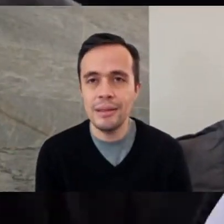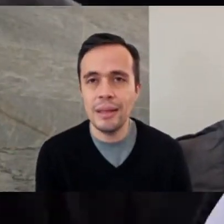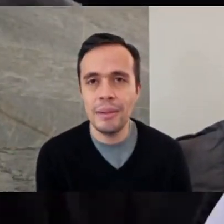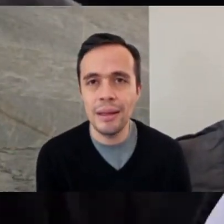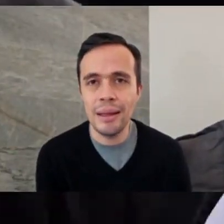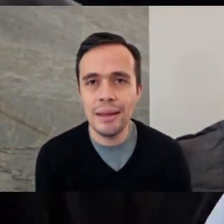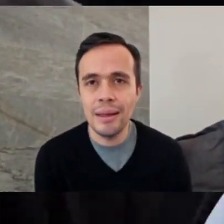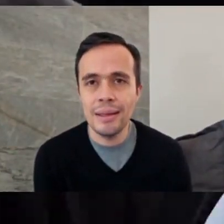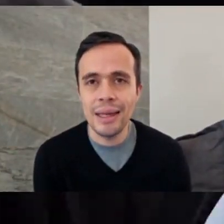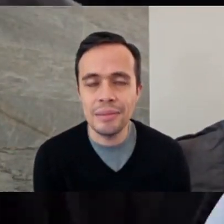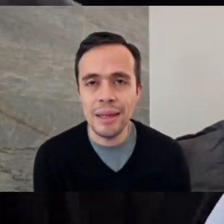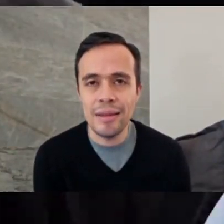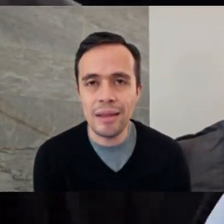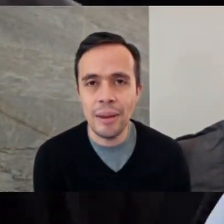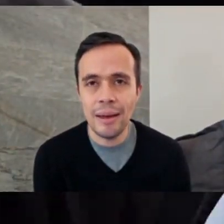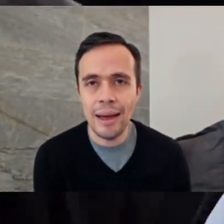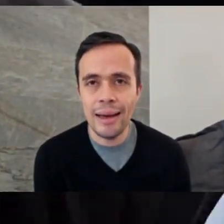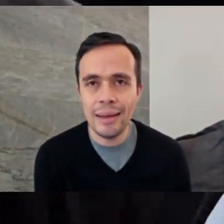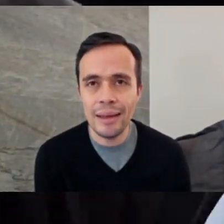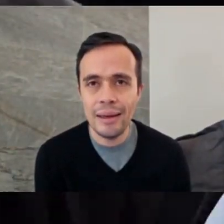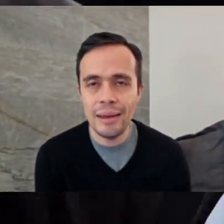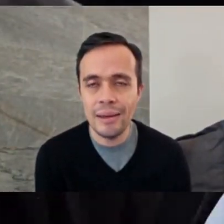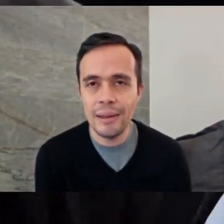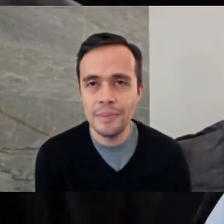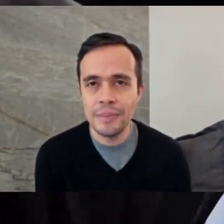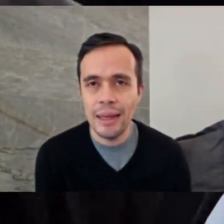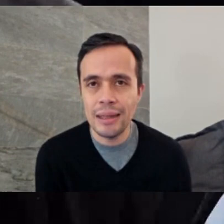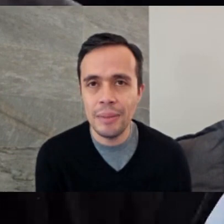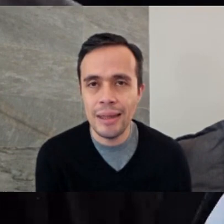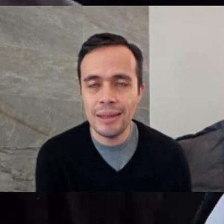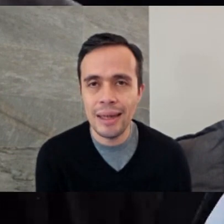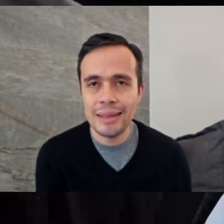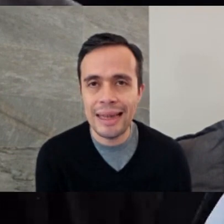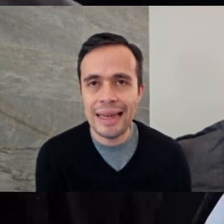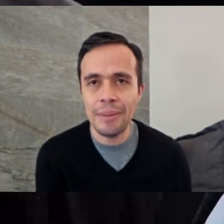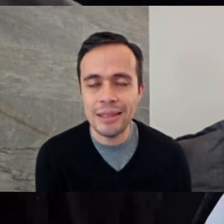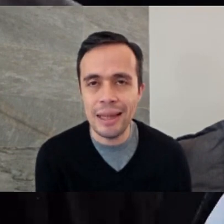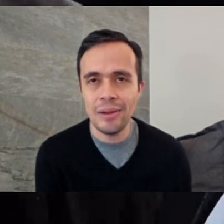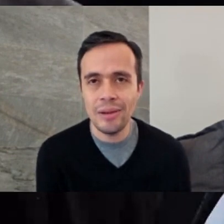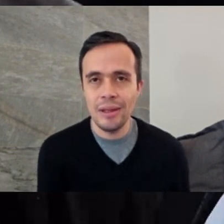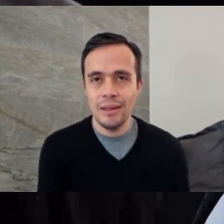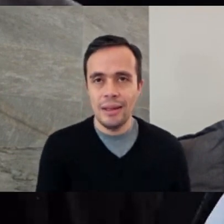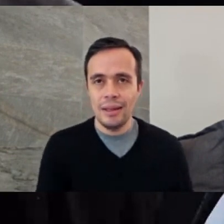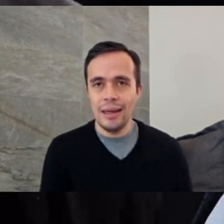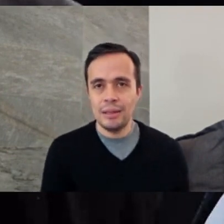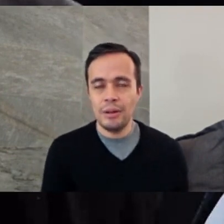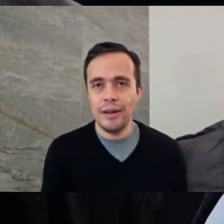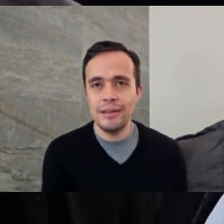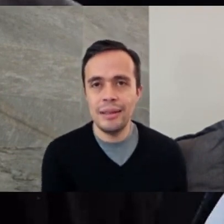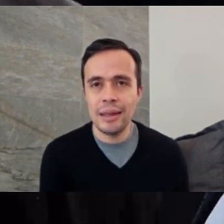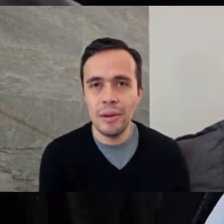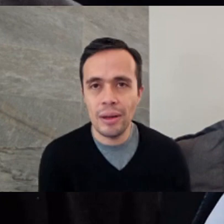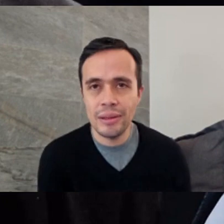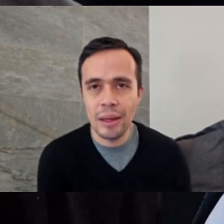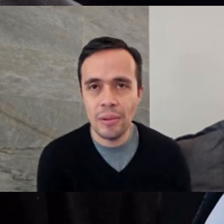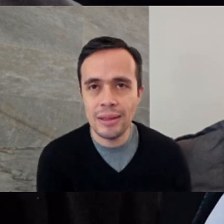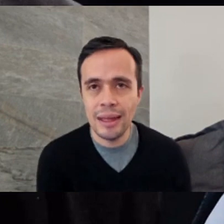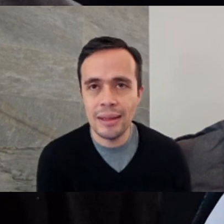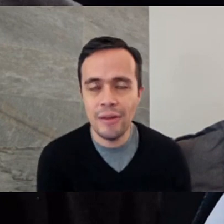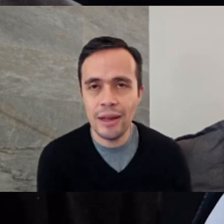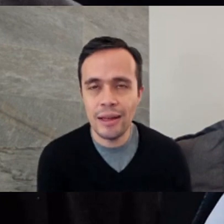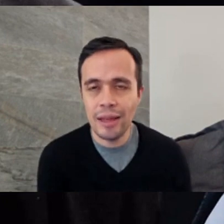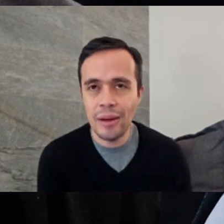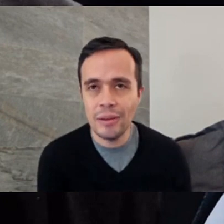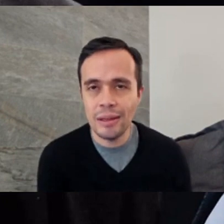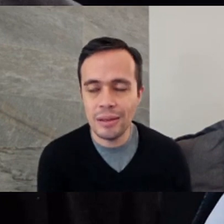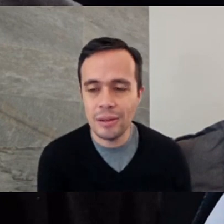era precisamente Yasmín Esquivel. Ahí la tienen, a esta ministra que está encabezando las preferencias de acuerdo a esta encuesta